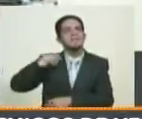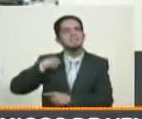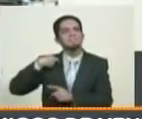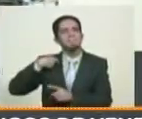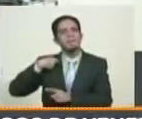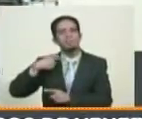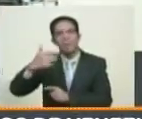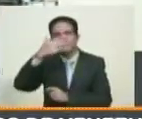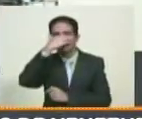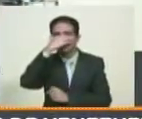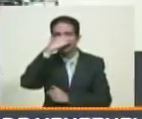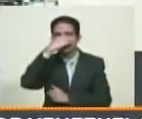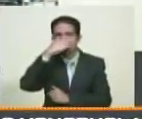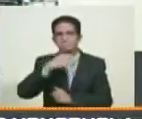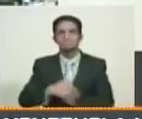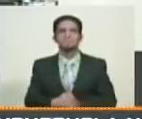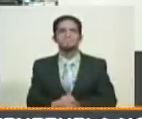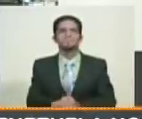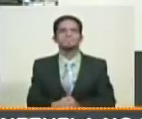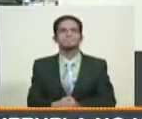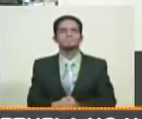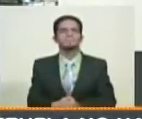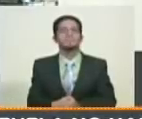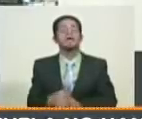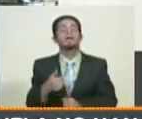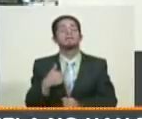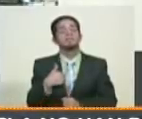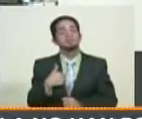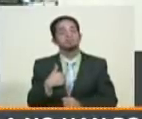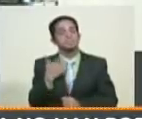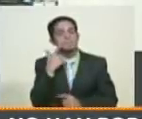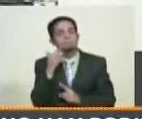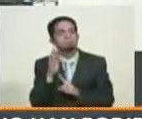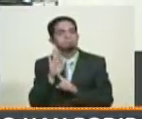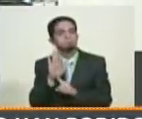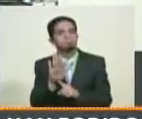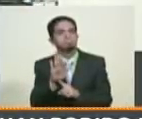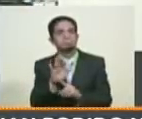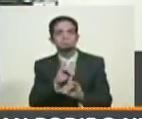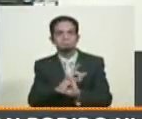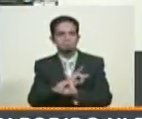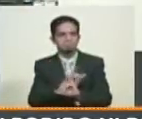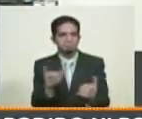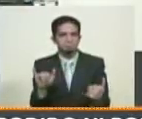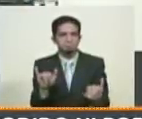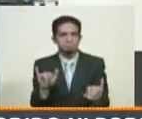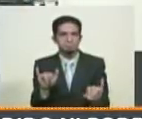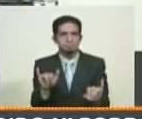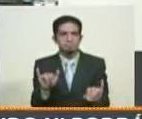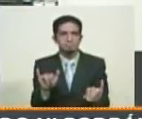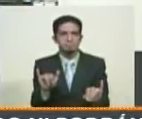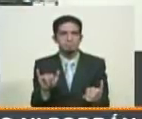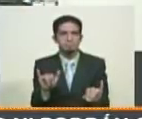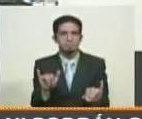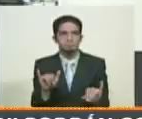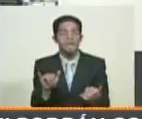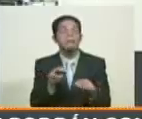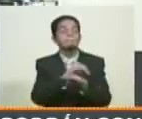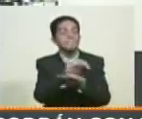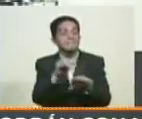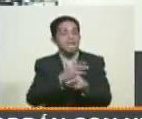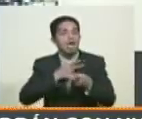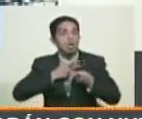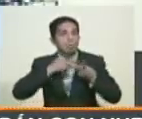terrorismo. Yo quiero de esta manera destacar, ya para terminar, que el Ministerio